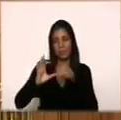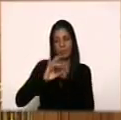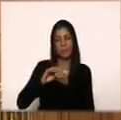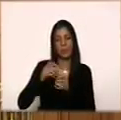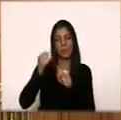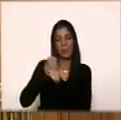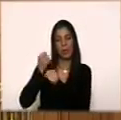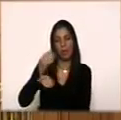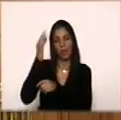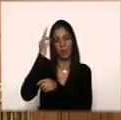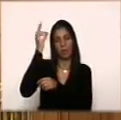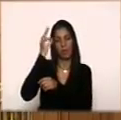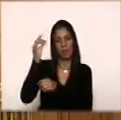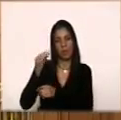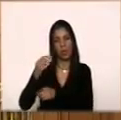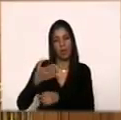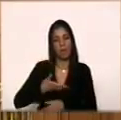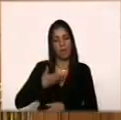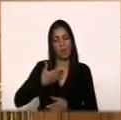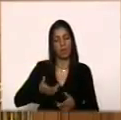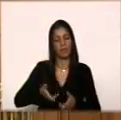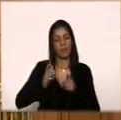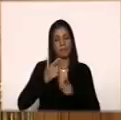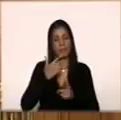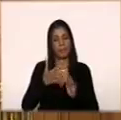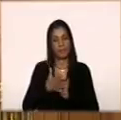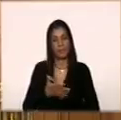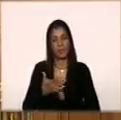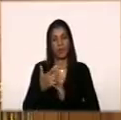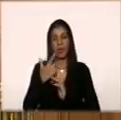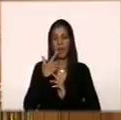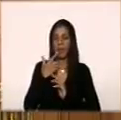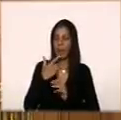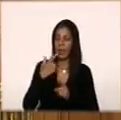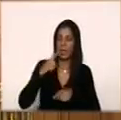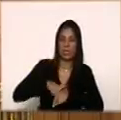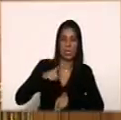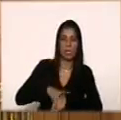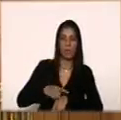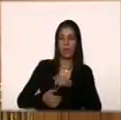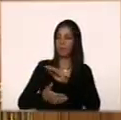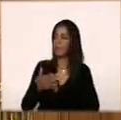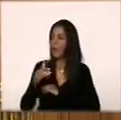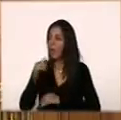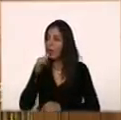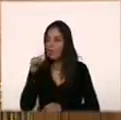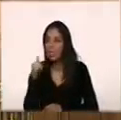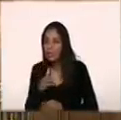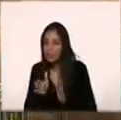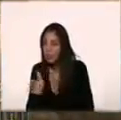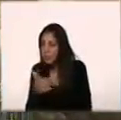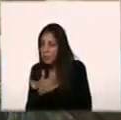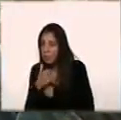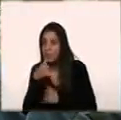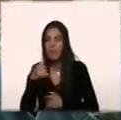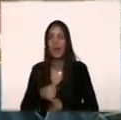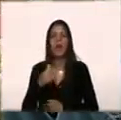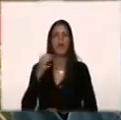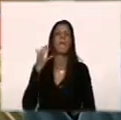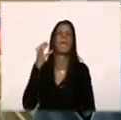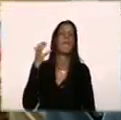de que el trabajador o la trabajadora no tenga que clandestinamente ir a denunciar cuando, por